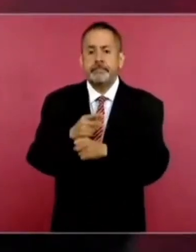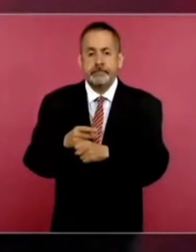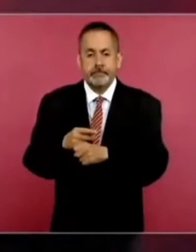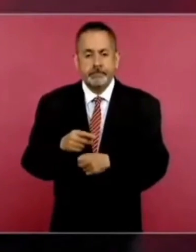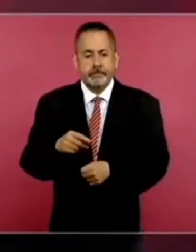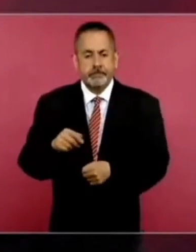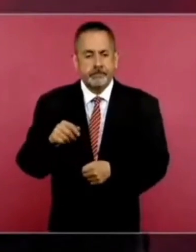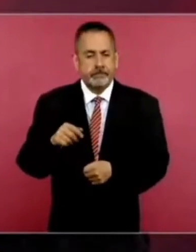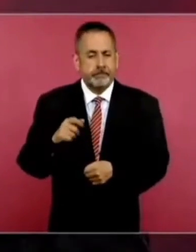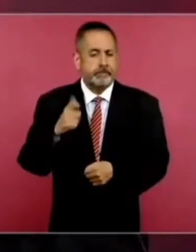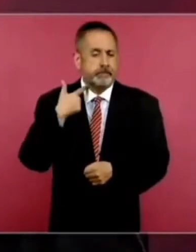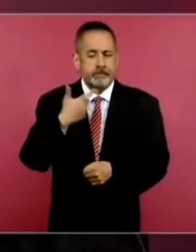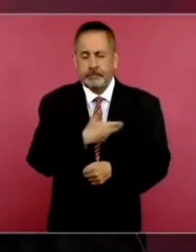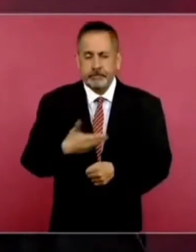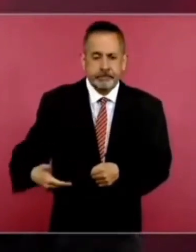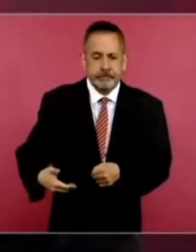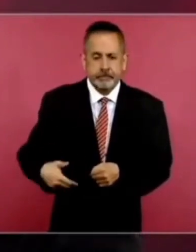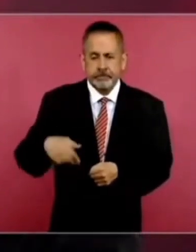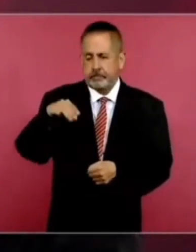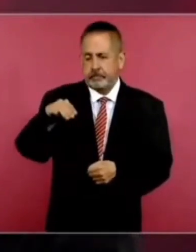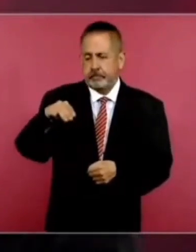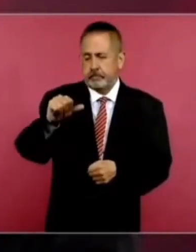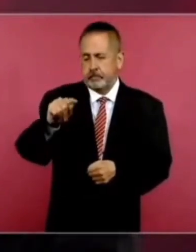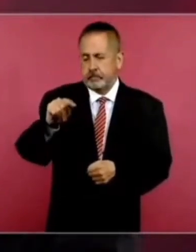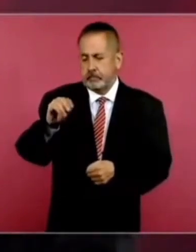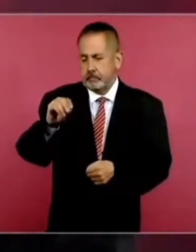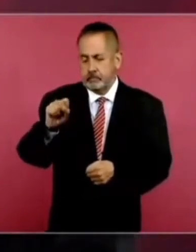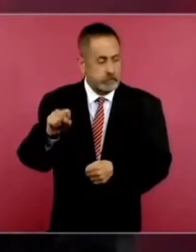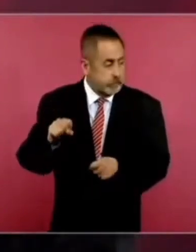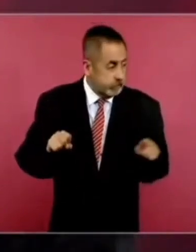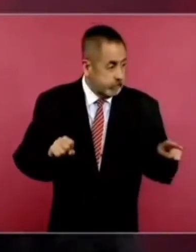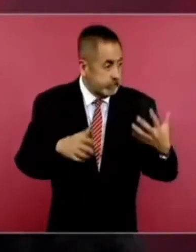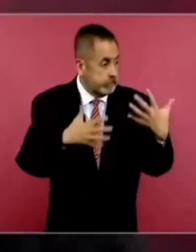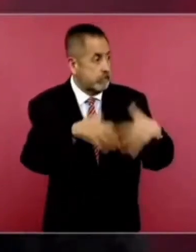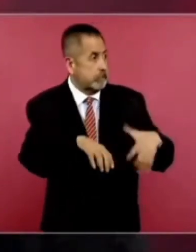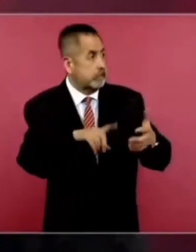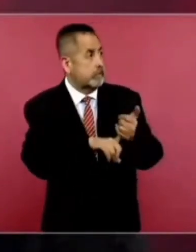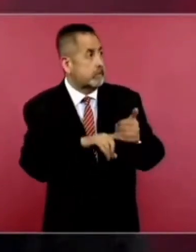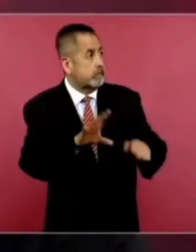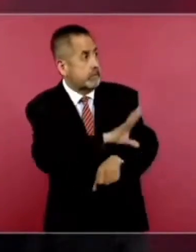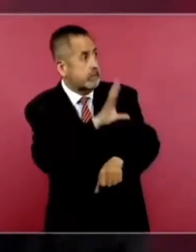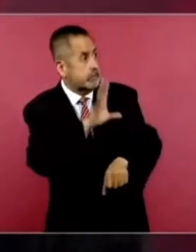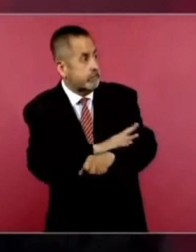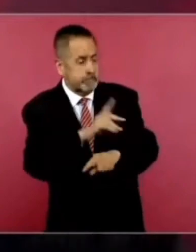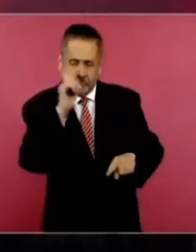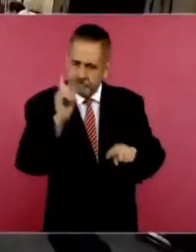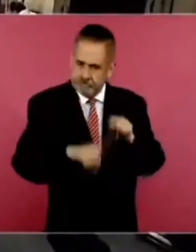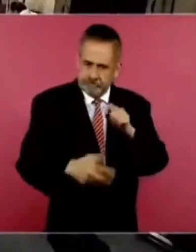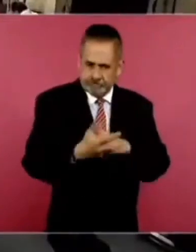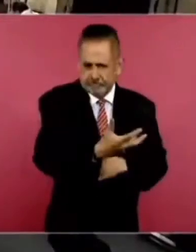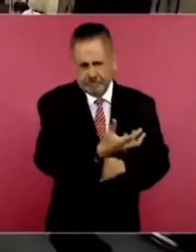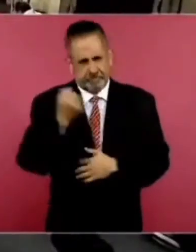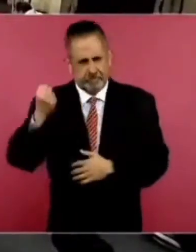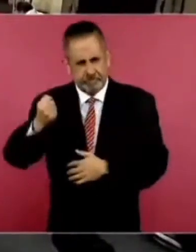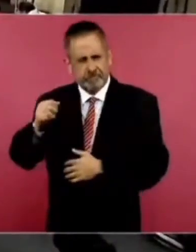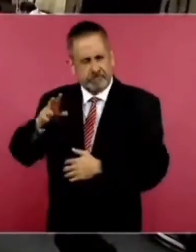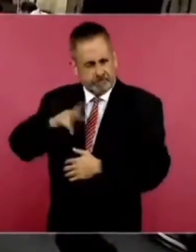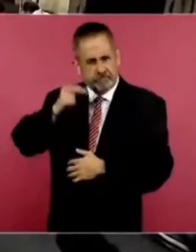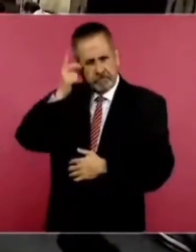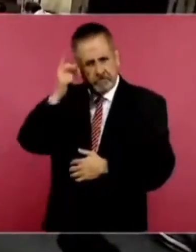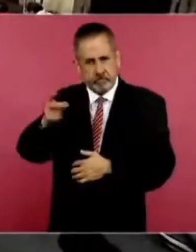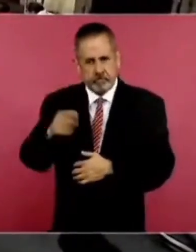Adolfo López Mateos nacionaliza la industria eléctrica. Vamos a recetarles otra